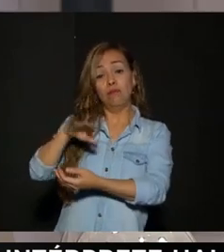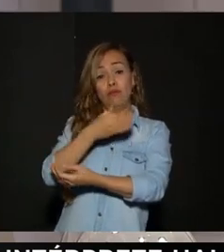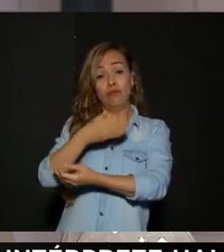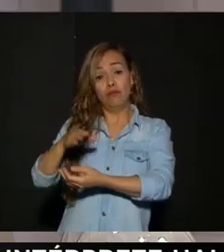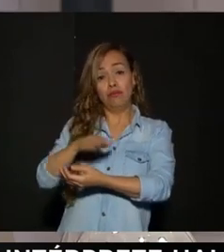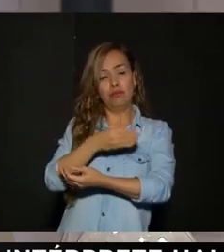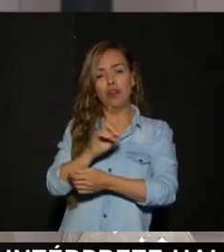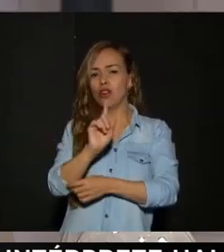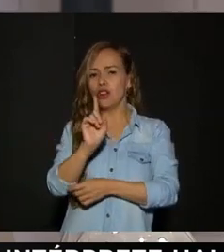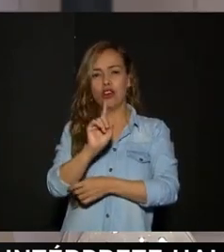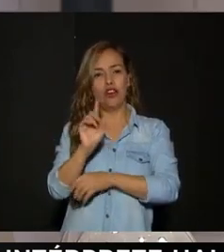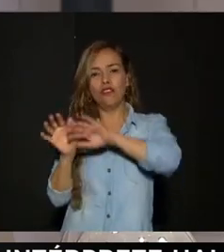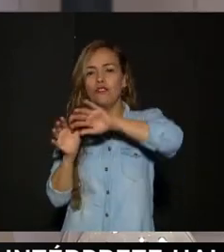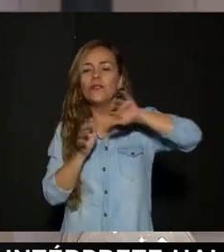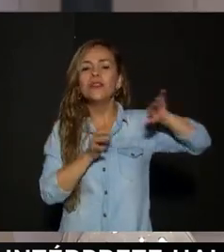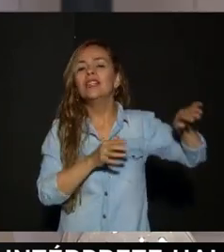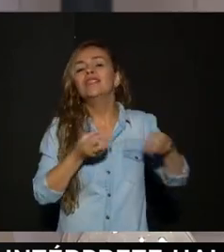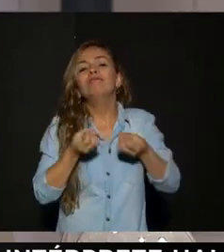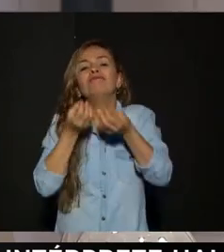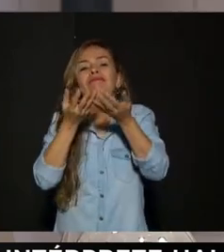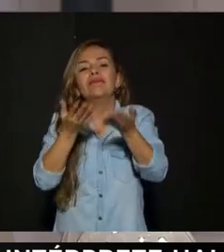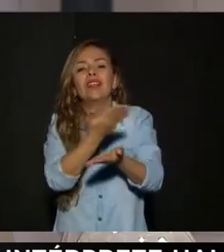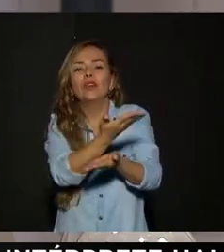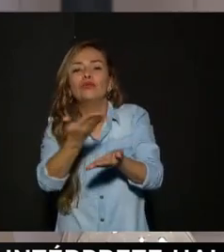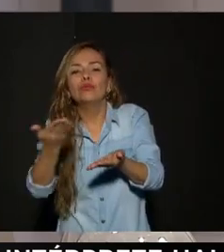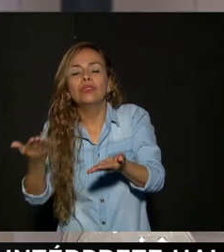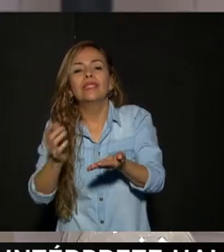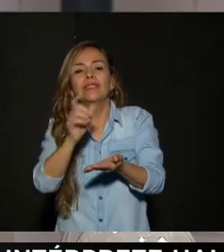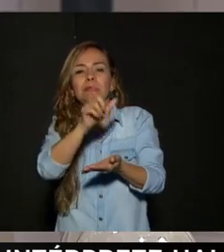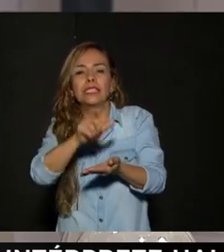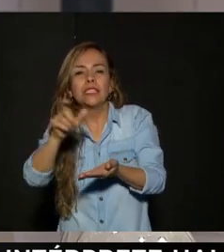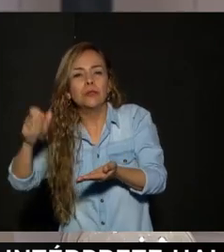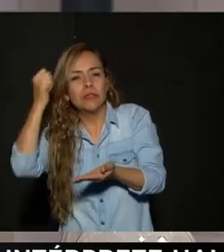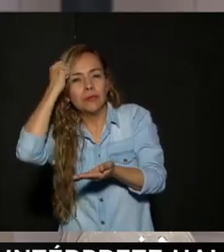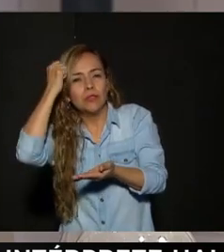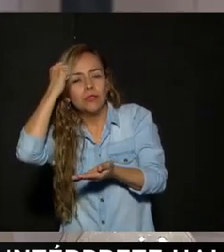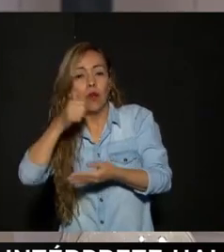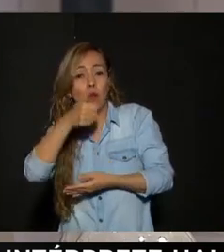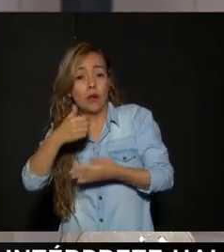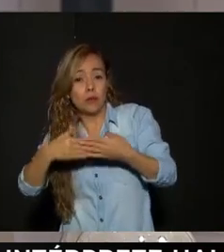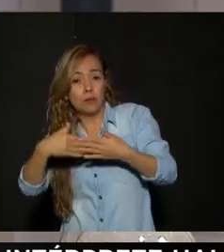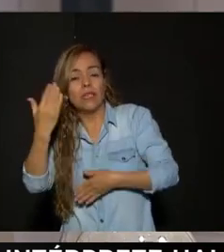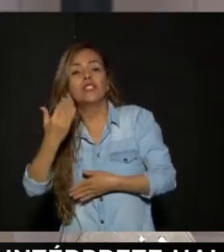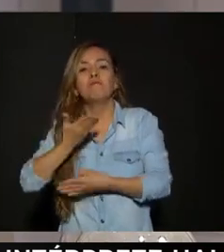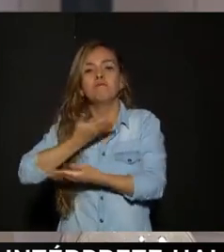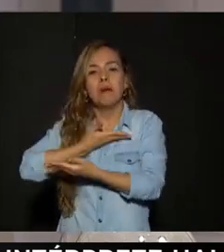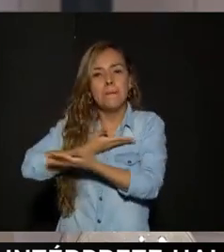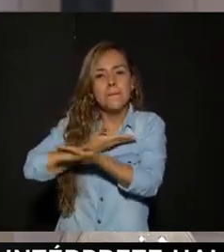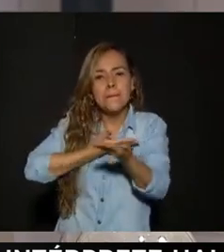es que los agentes educativos de Buen Comienzo, las mamás en las casas, los niños y las niñas, empiecen